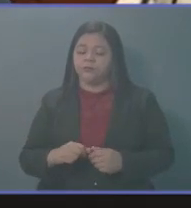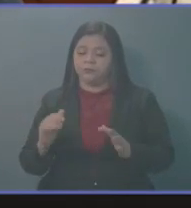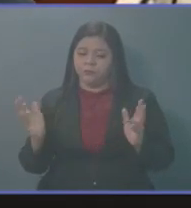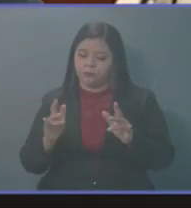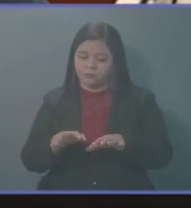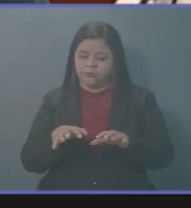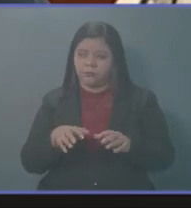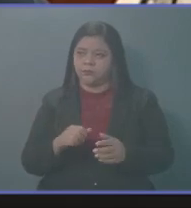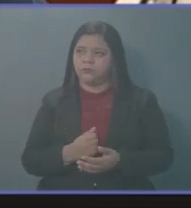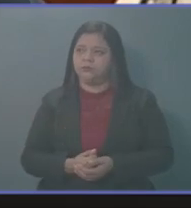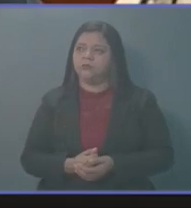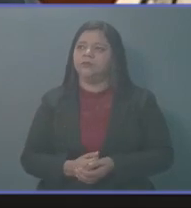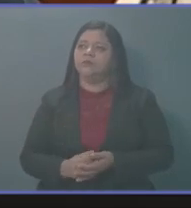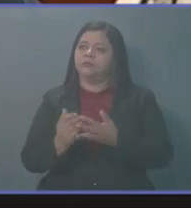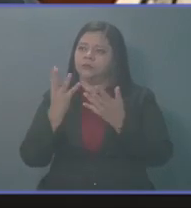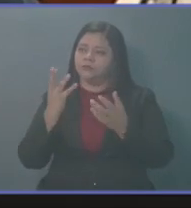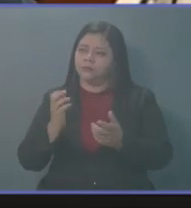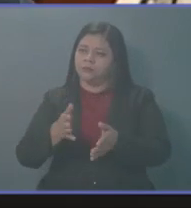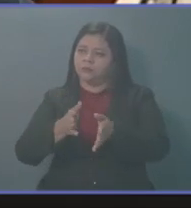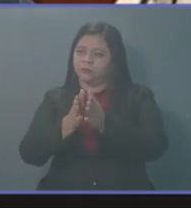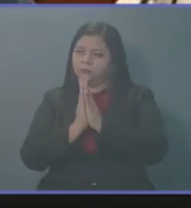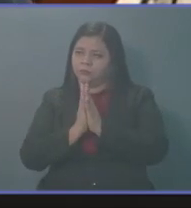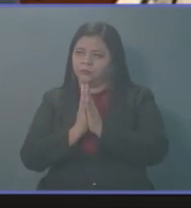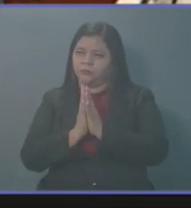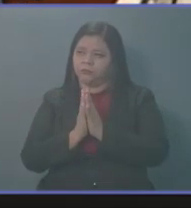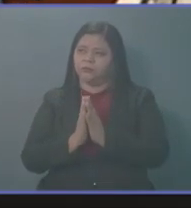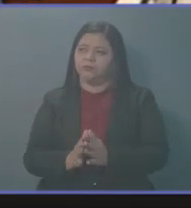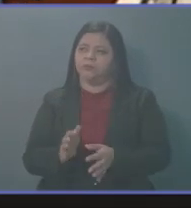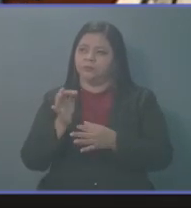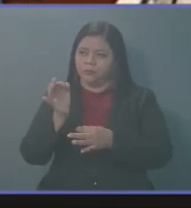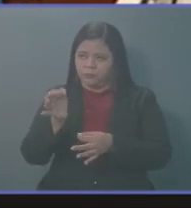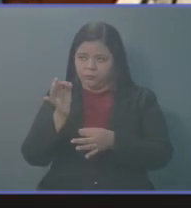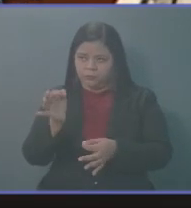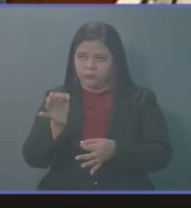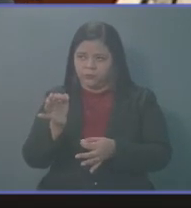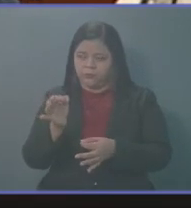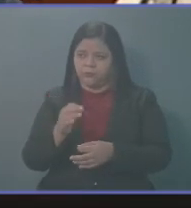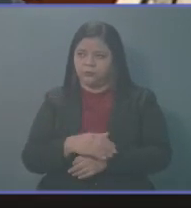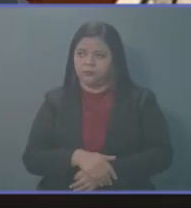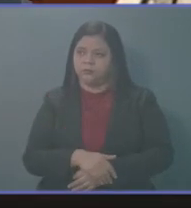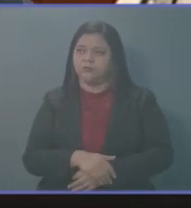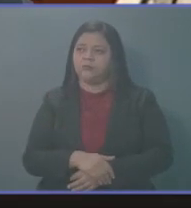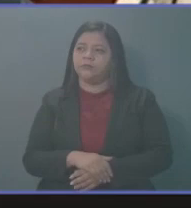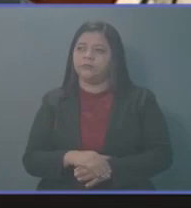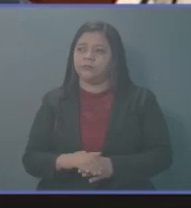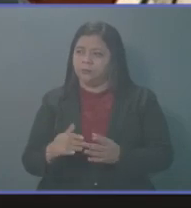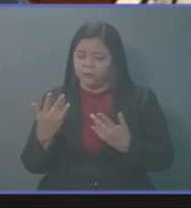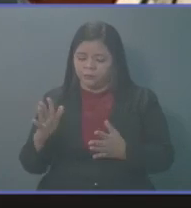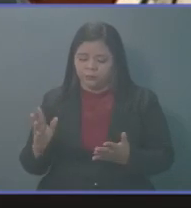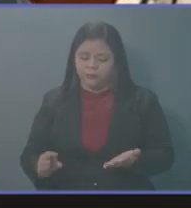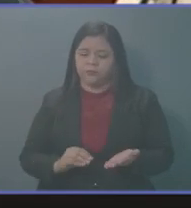plenaria. Era para solicitar que en las piezas que han llegado,